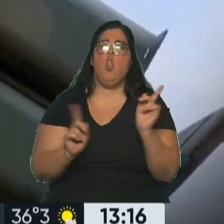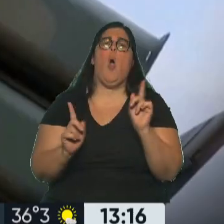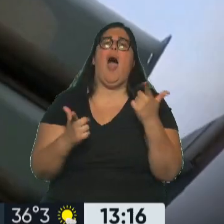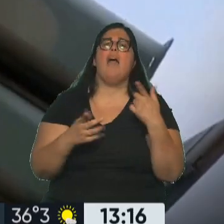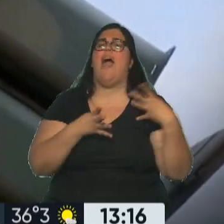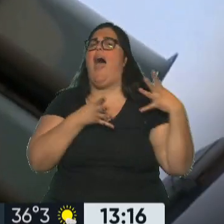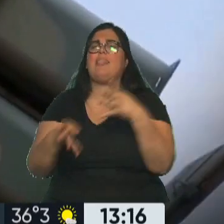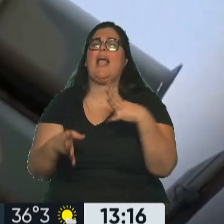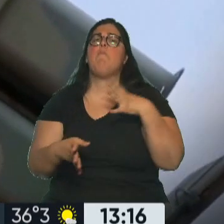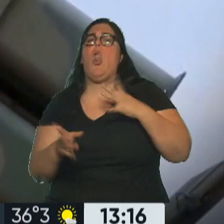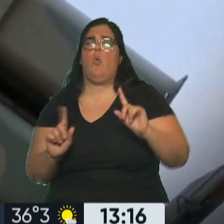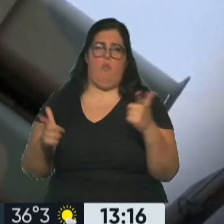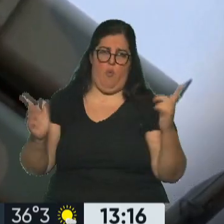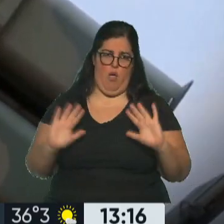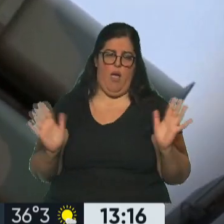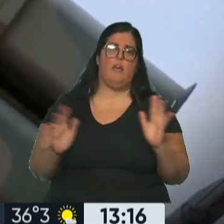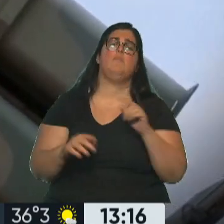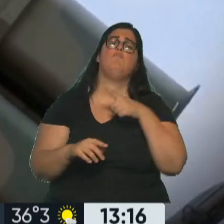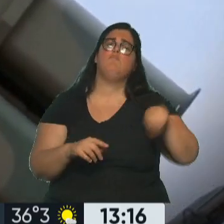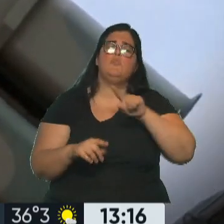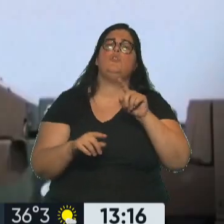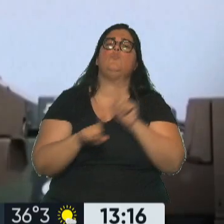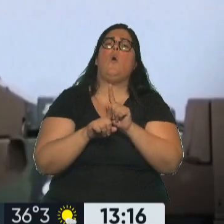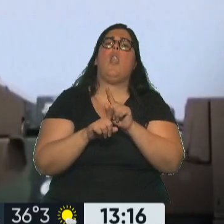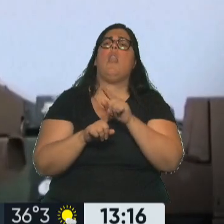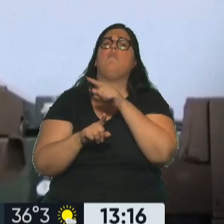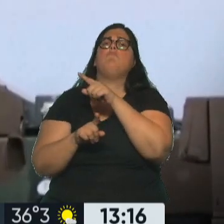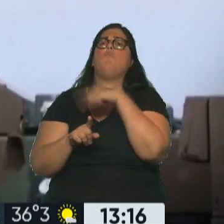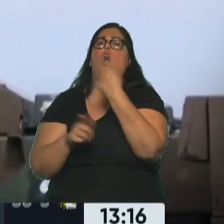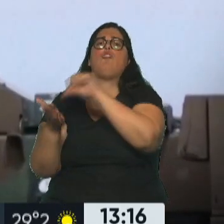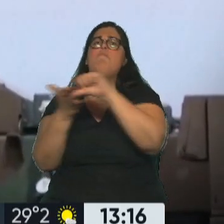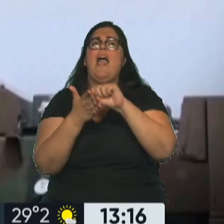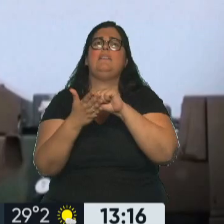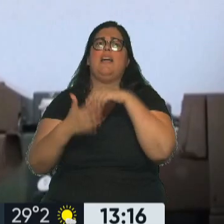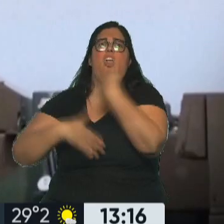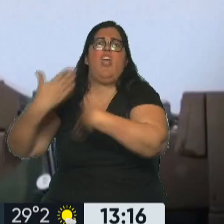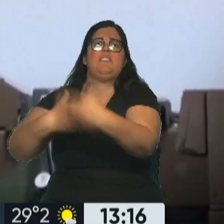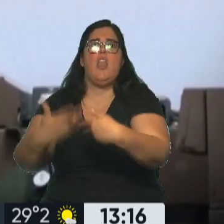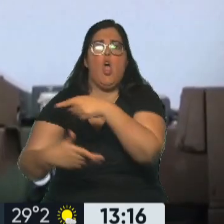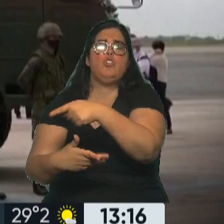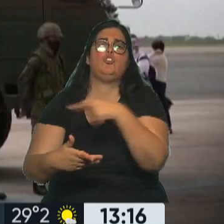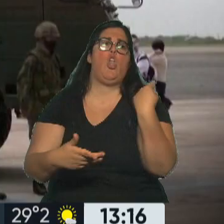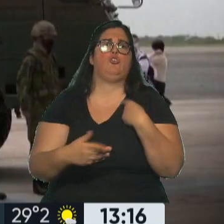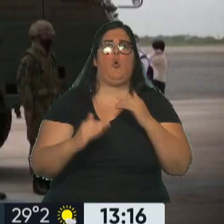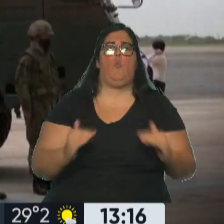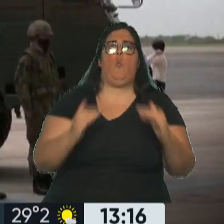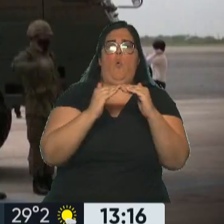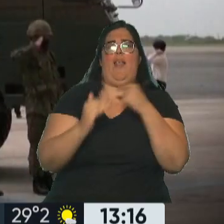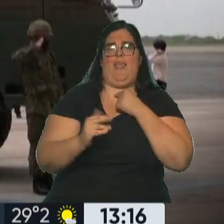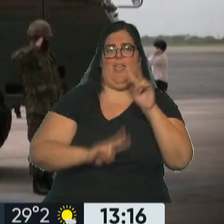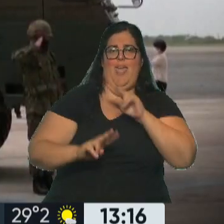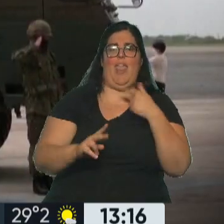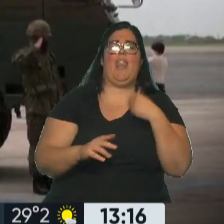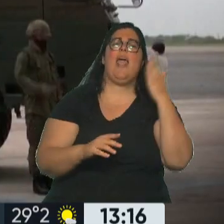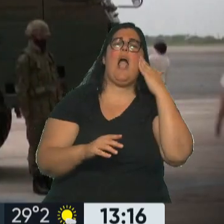Se trata, aseguran, de responder a los desarrollos tecnológicos misilísticos de otros países de la región y preservar la